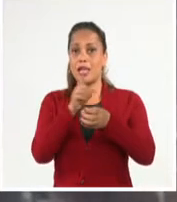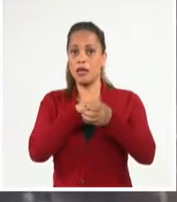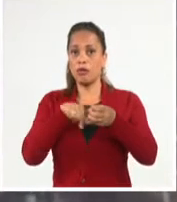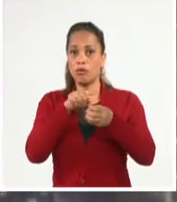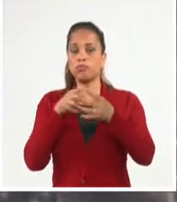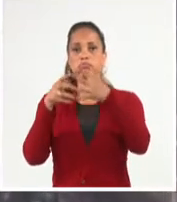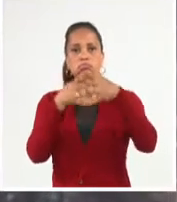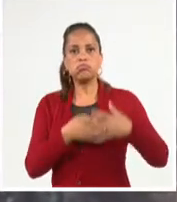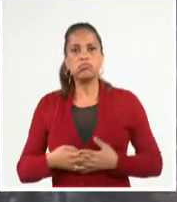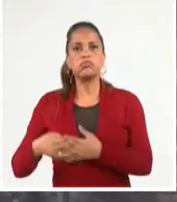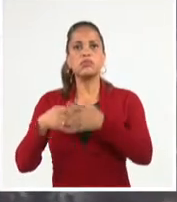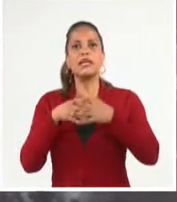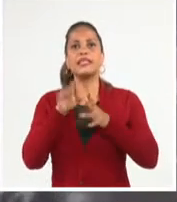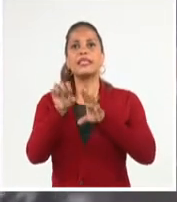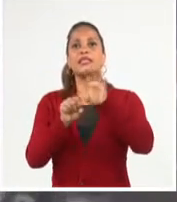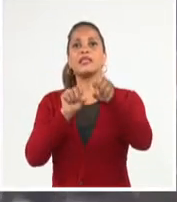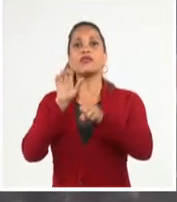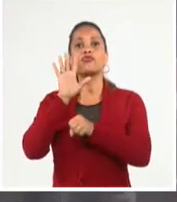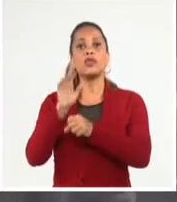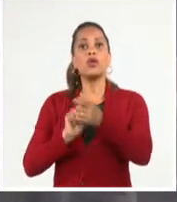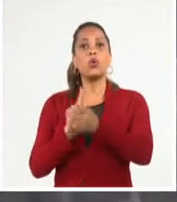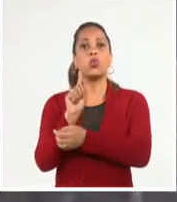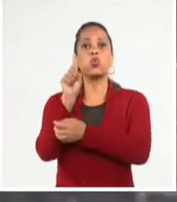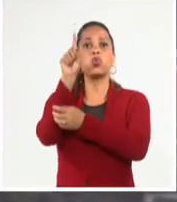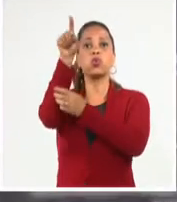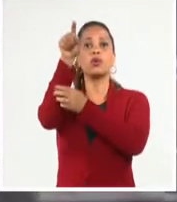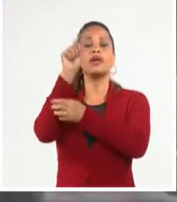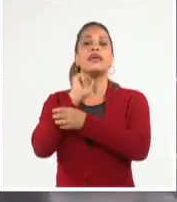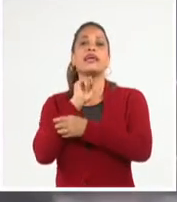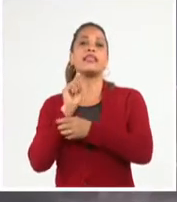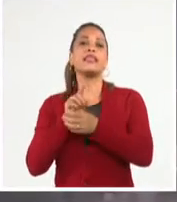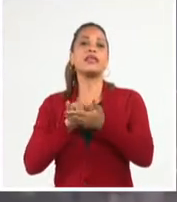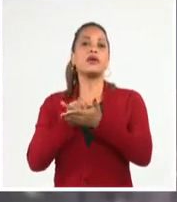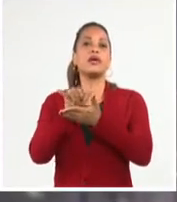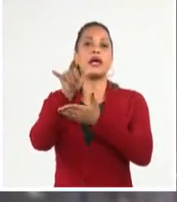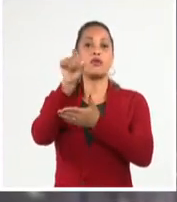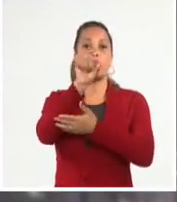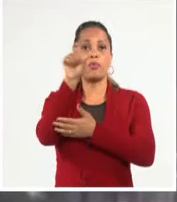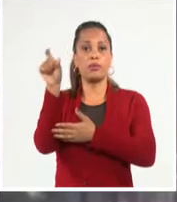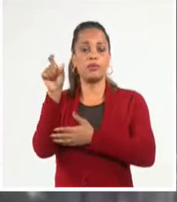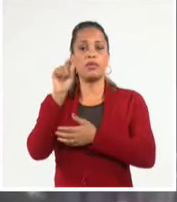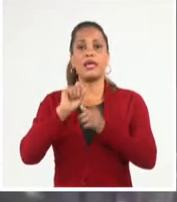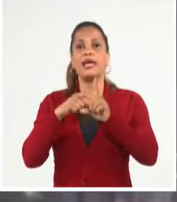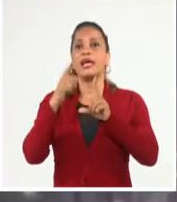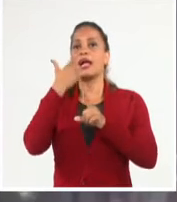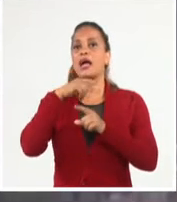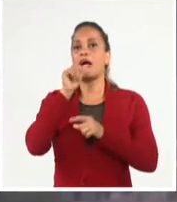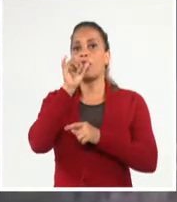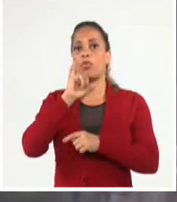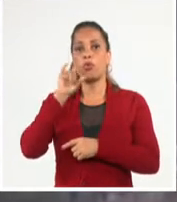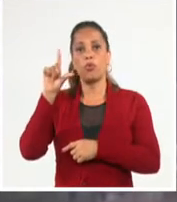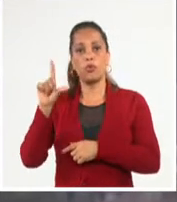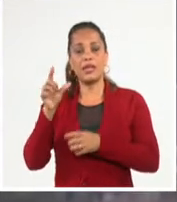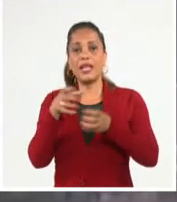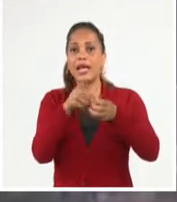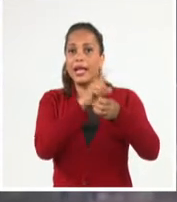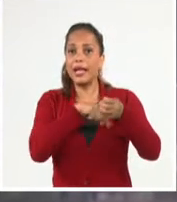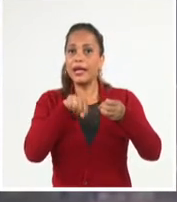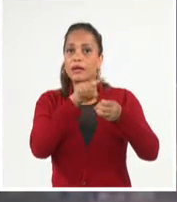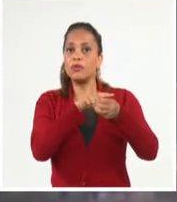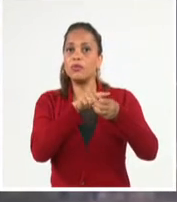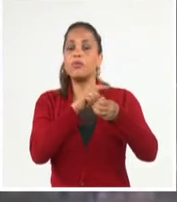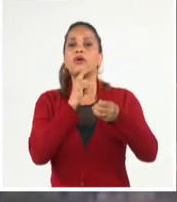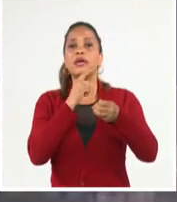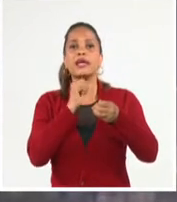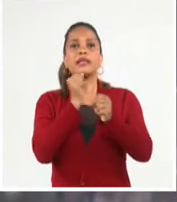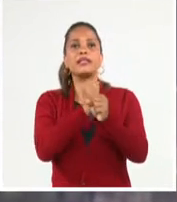Unidos interceptaron 5 cohetes dirigidos al aeropuerto de Kabul. El grupo yihadista Estado Islámico del Khorasán, que opera